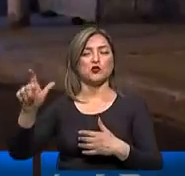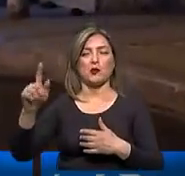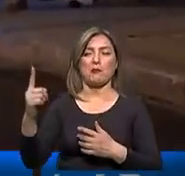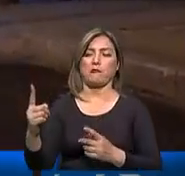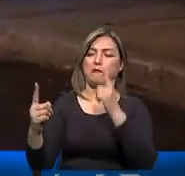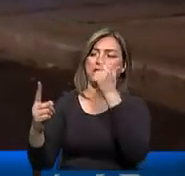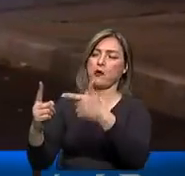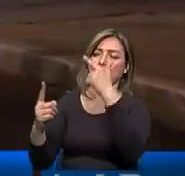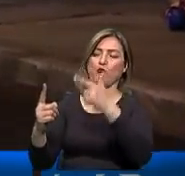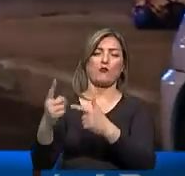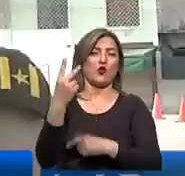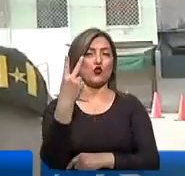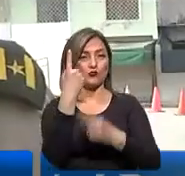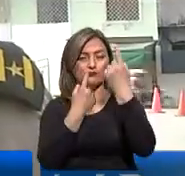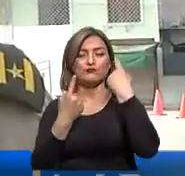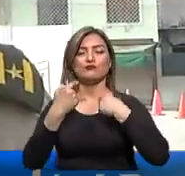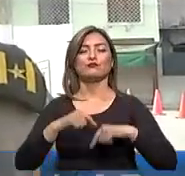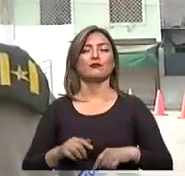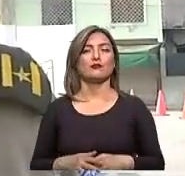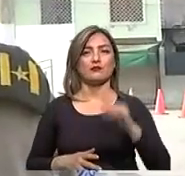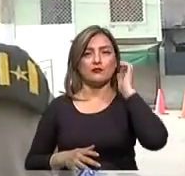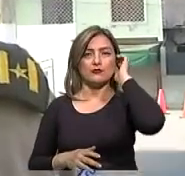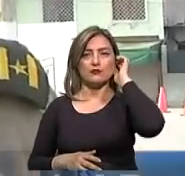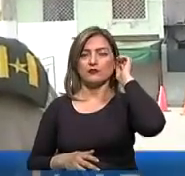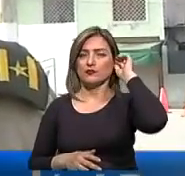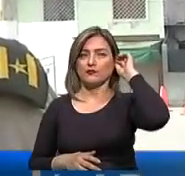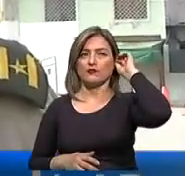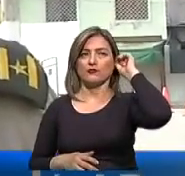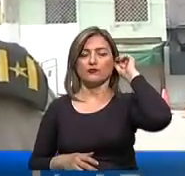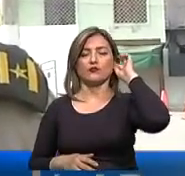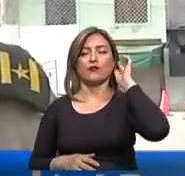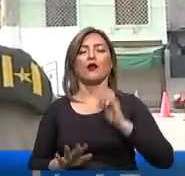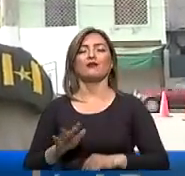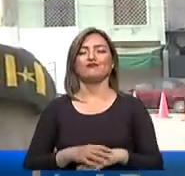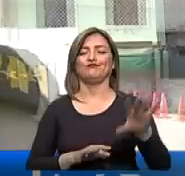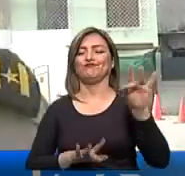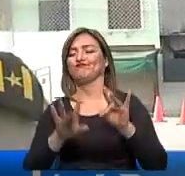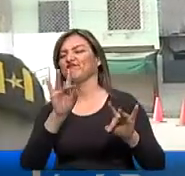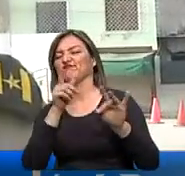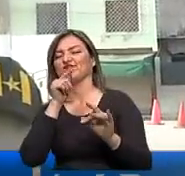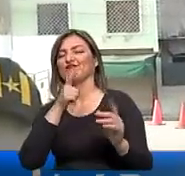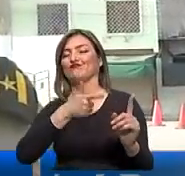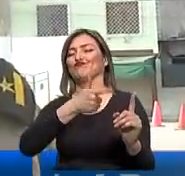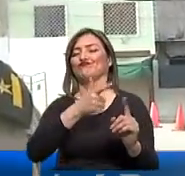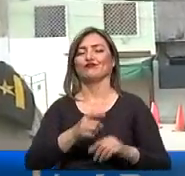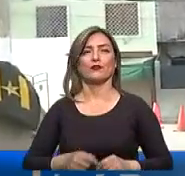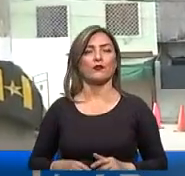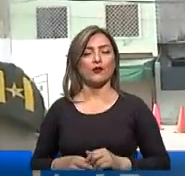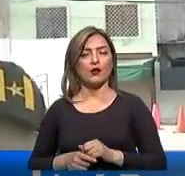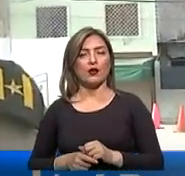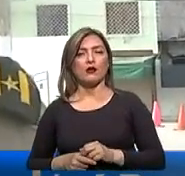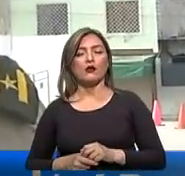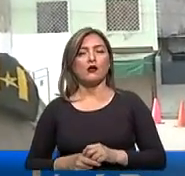y otras dos resultaron heridas. Creemos que es una muerte selectiva, ya que una persona es interceptado